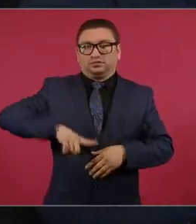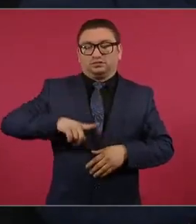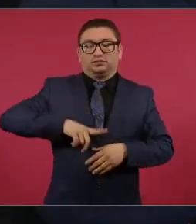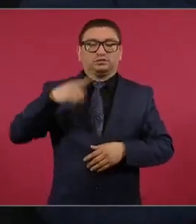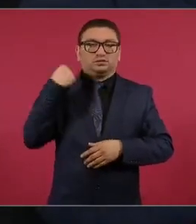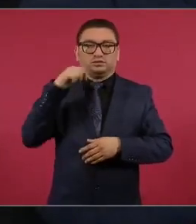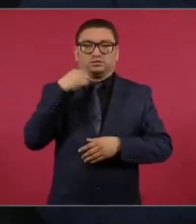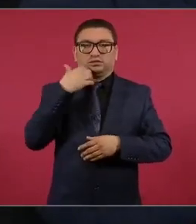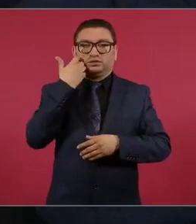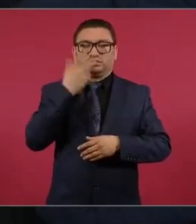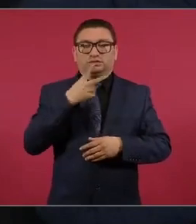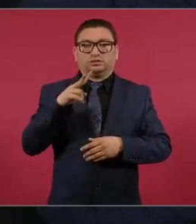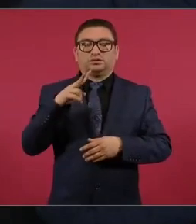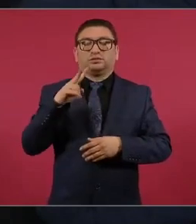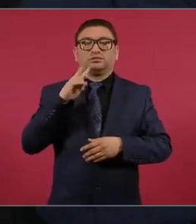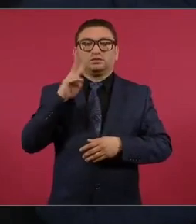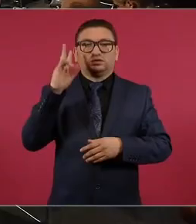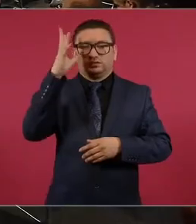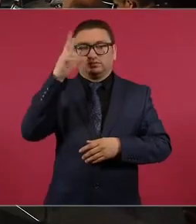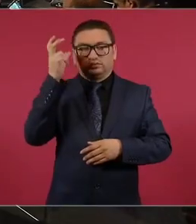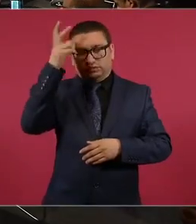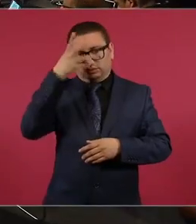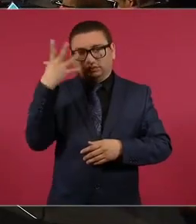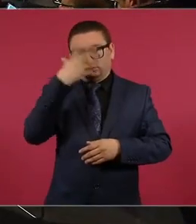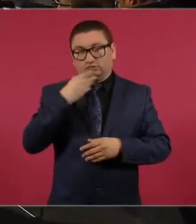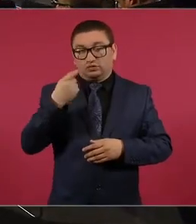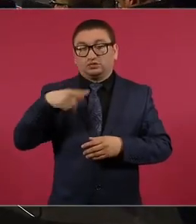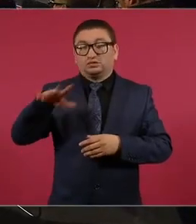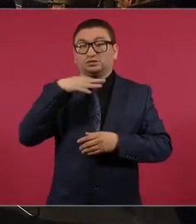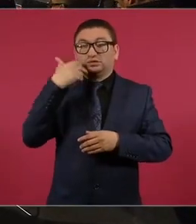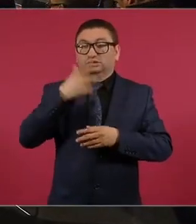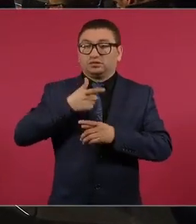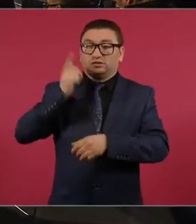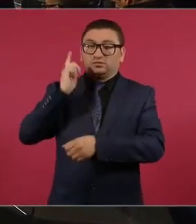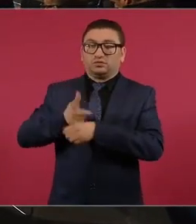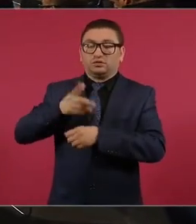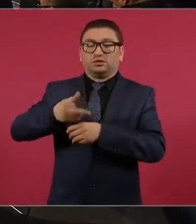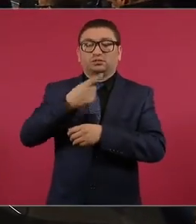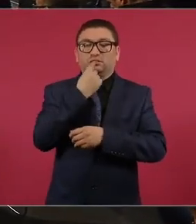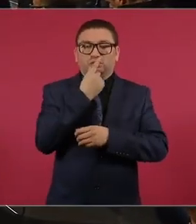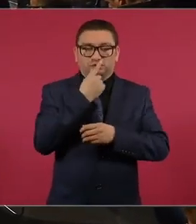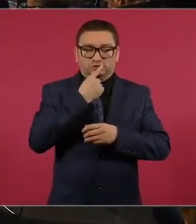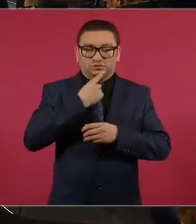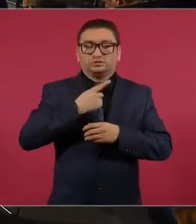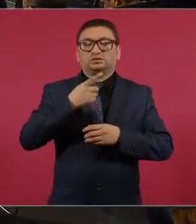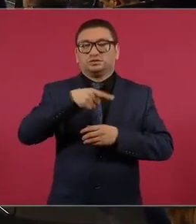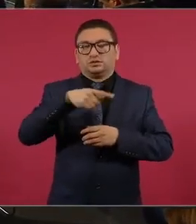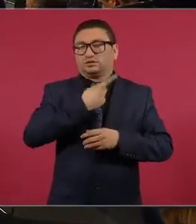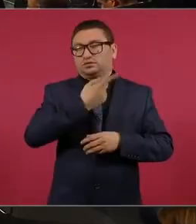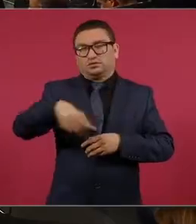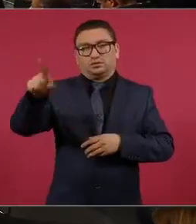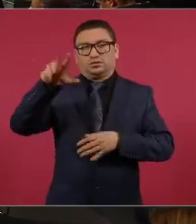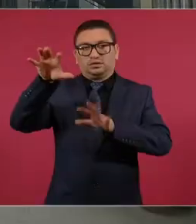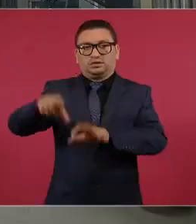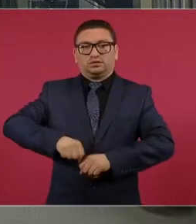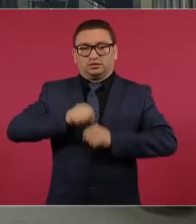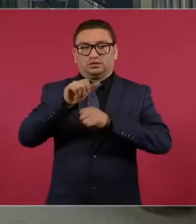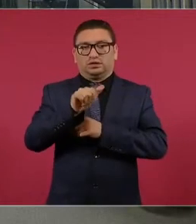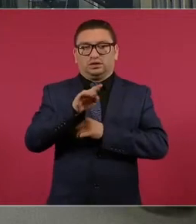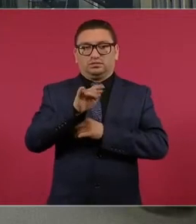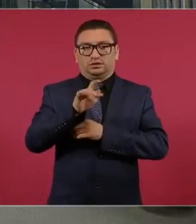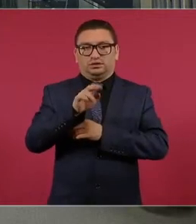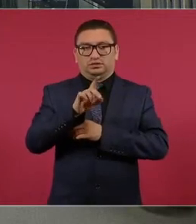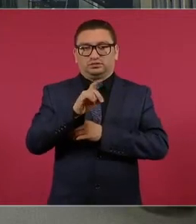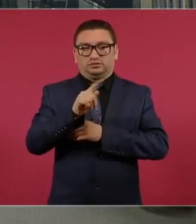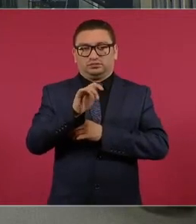gobernar Villahermosa ordenó detener y secuestrar a través de policías judiciales del Estado de México a Abelardo de la